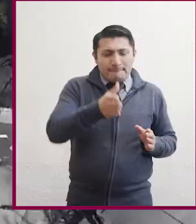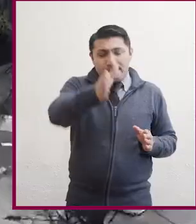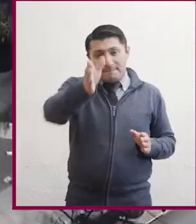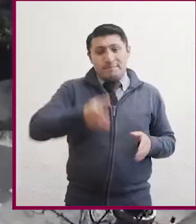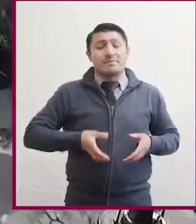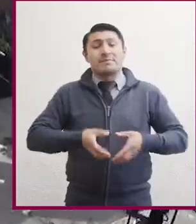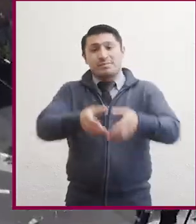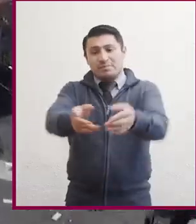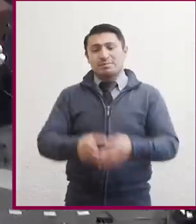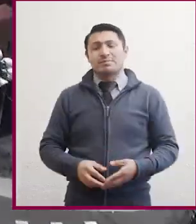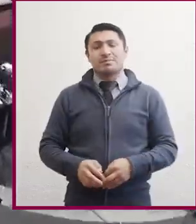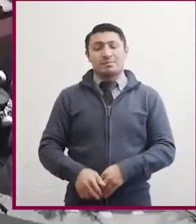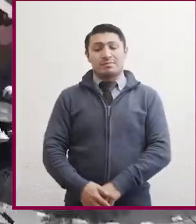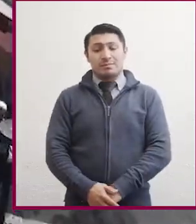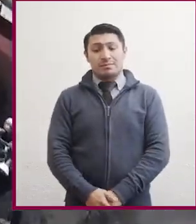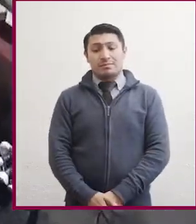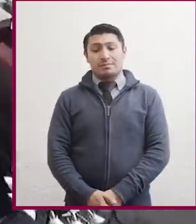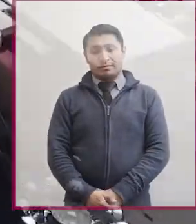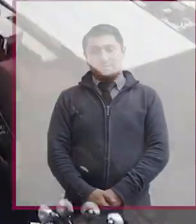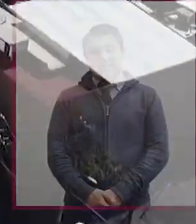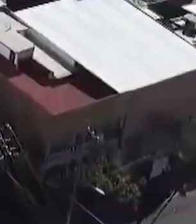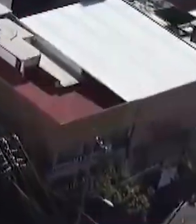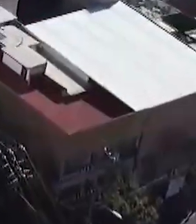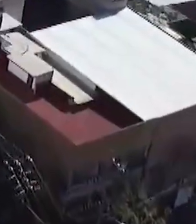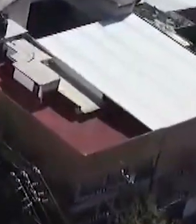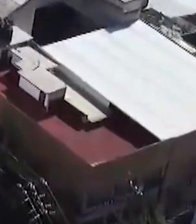que perduran hasta hoy en el panorama urbano.